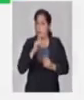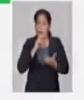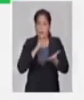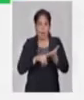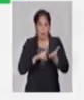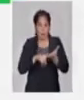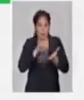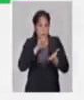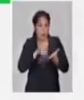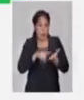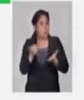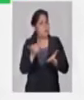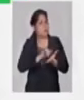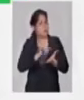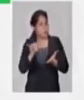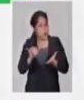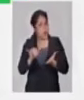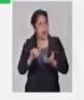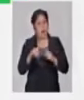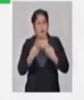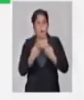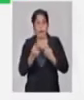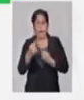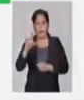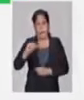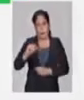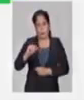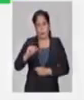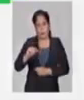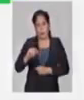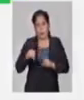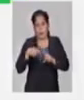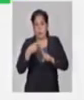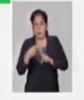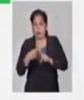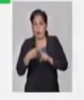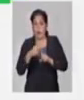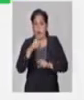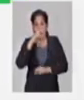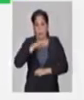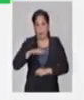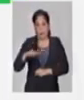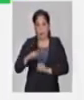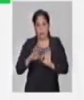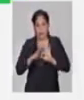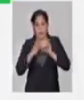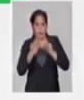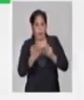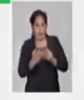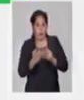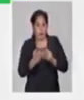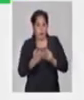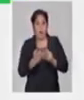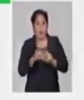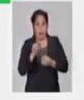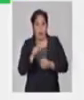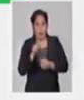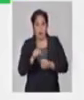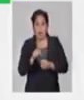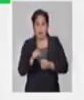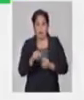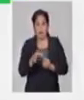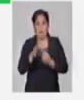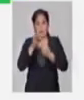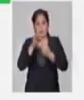es una carga que no se pone adicional el que tenga hoy un niño en la familia, sino que se tuvo esa